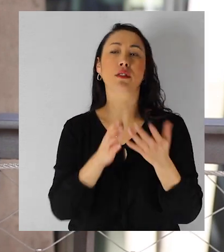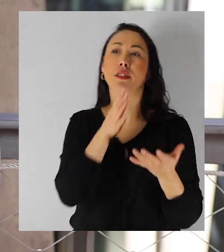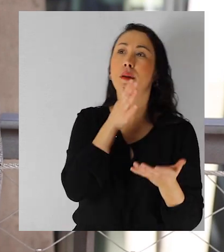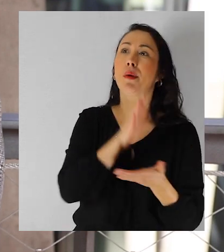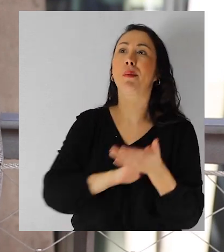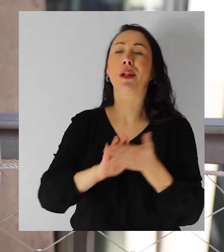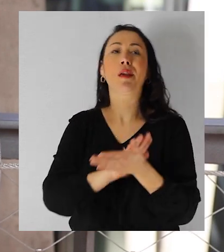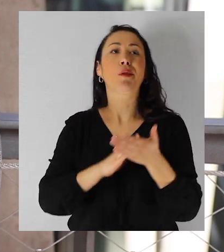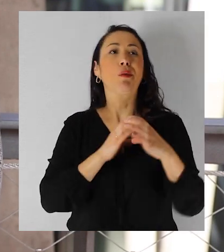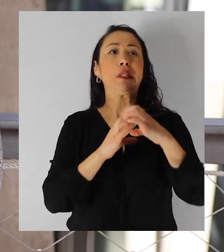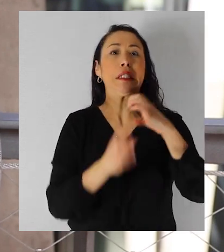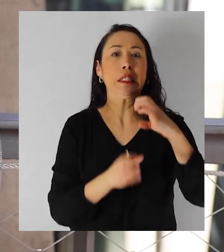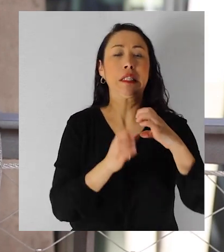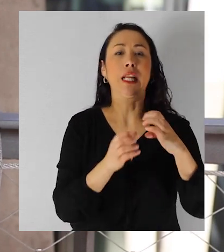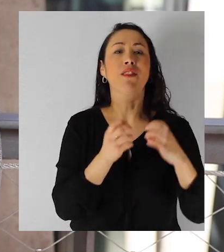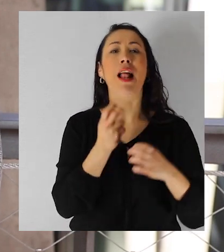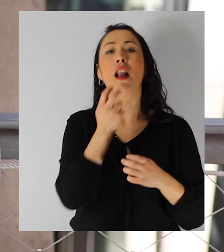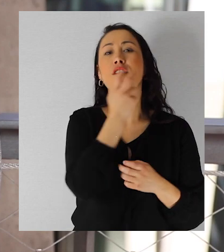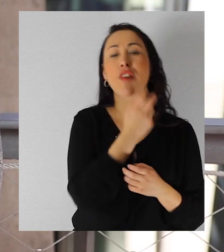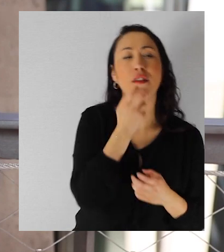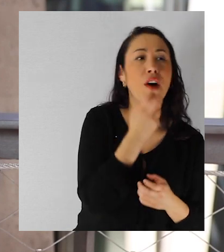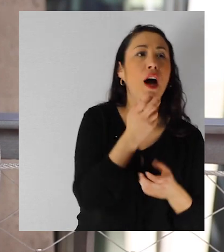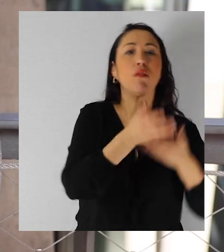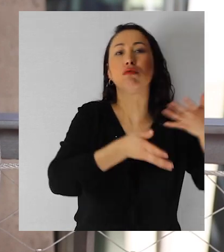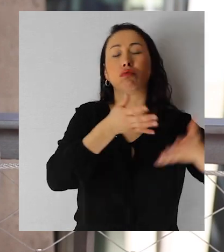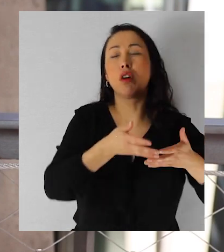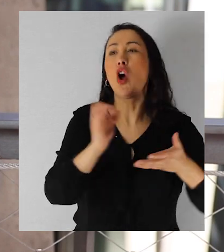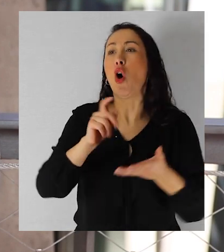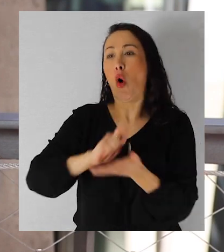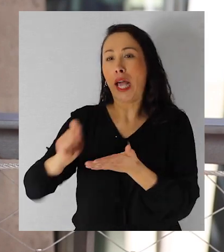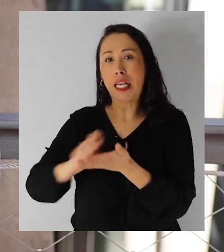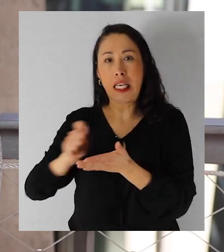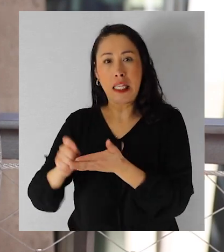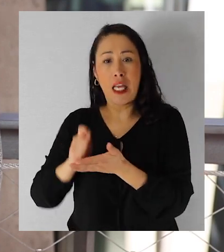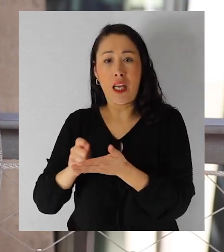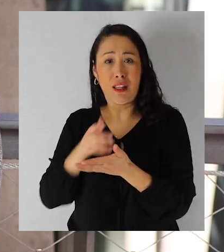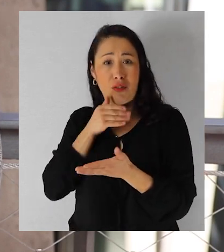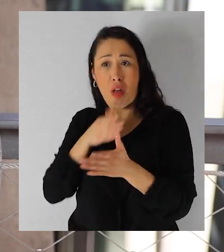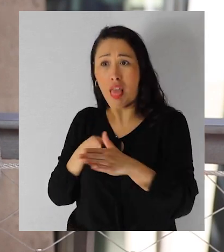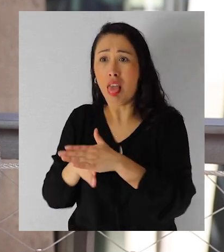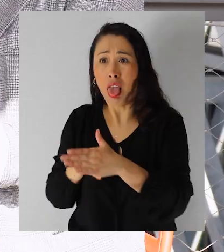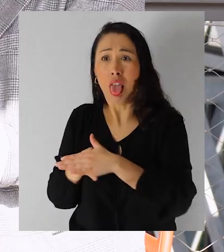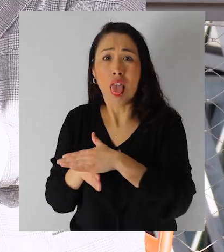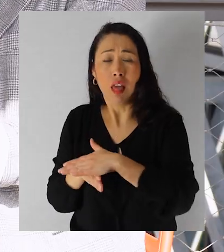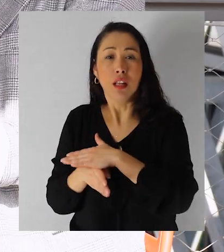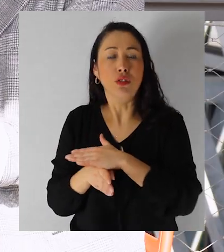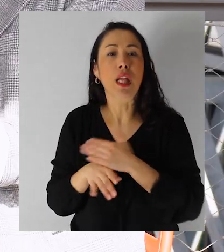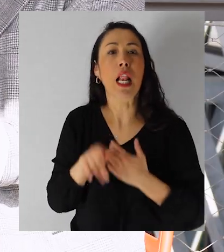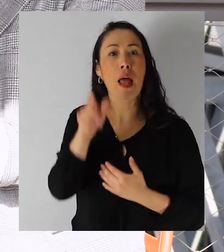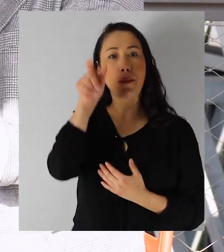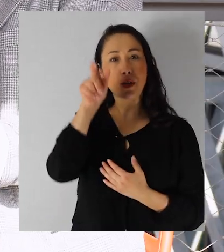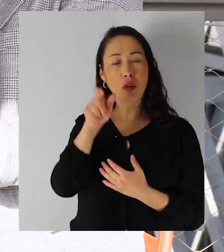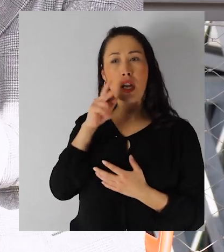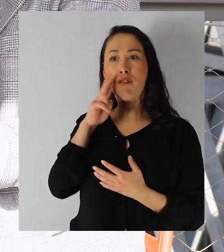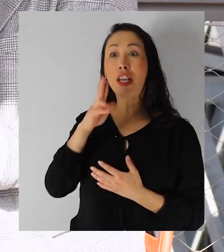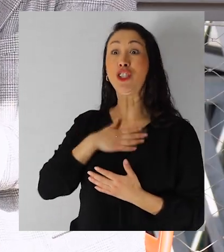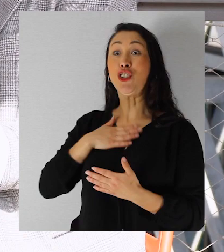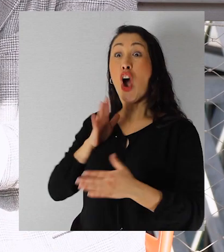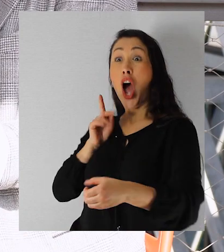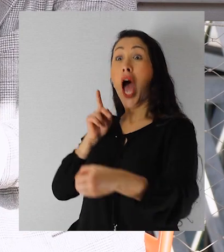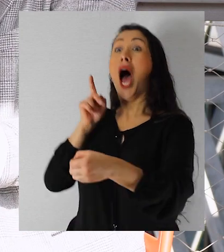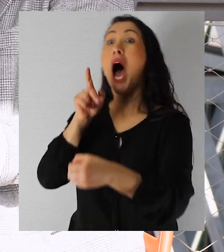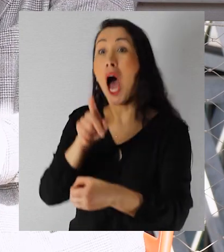comunicación, ya sea verbal o, digamos, escrita en formatos accesibles, obviamente la persona ve impedida